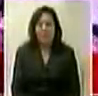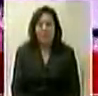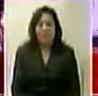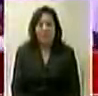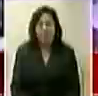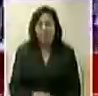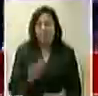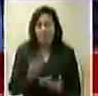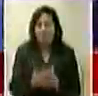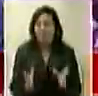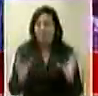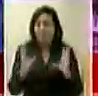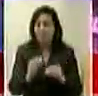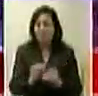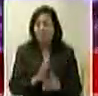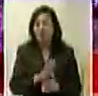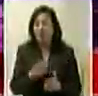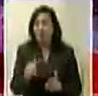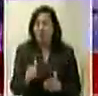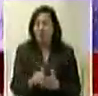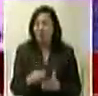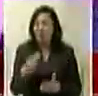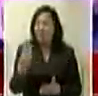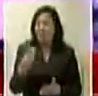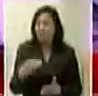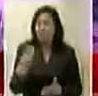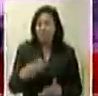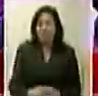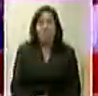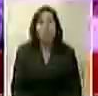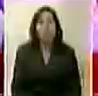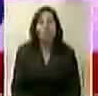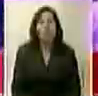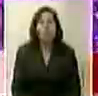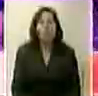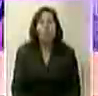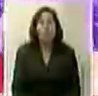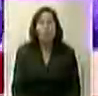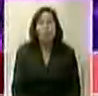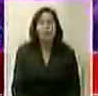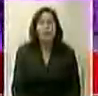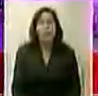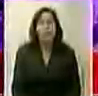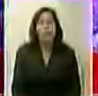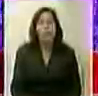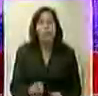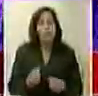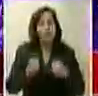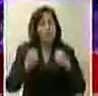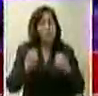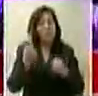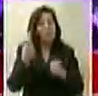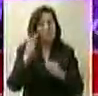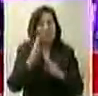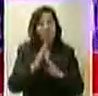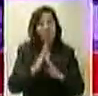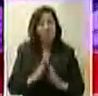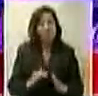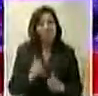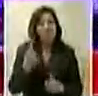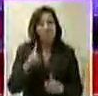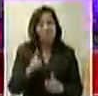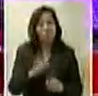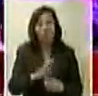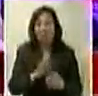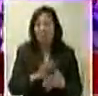Buenas noches a todas las mamás que han venido luchando por la paz, por